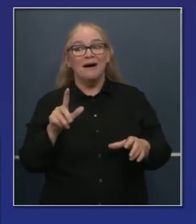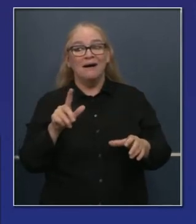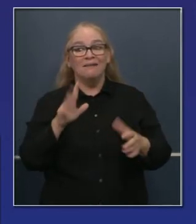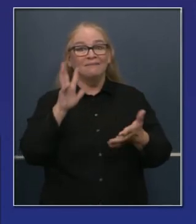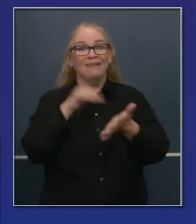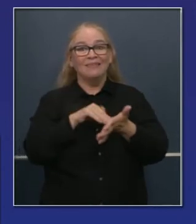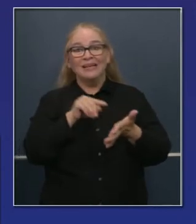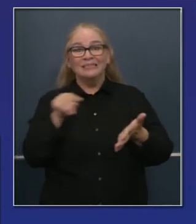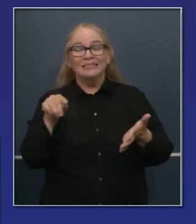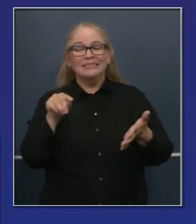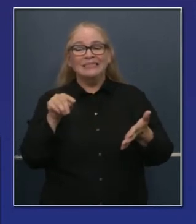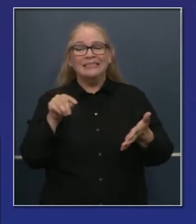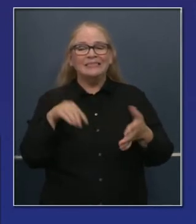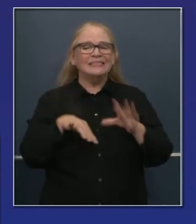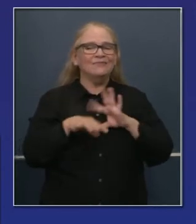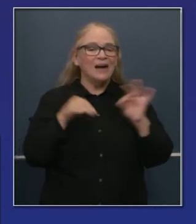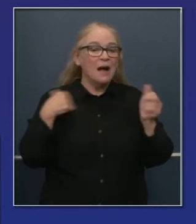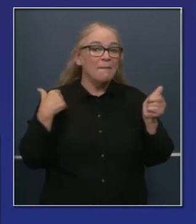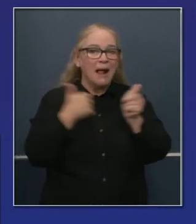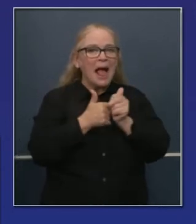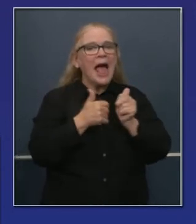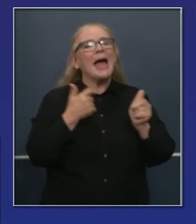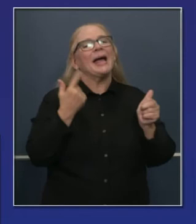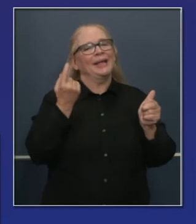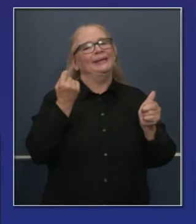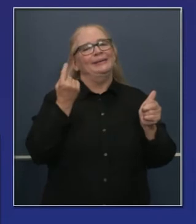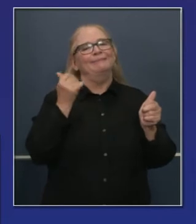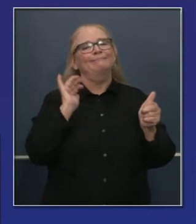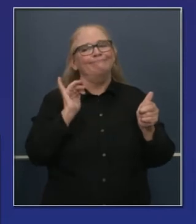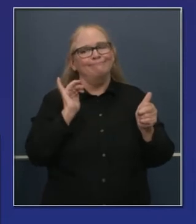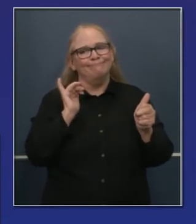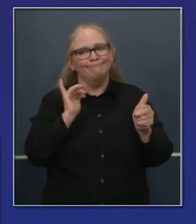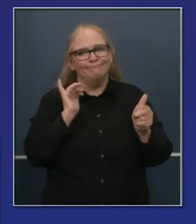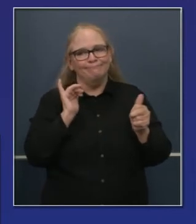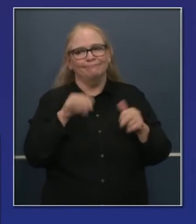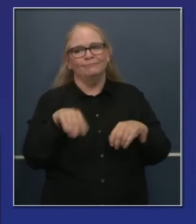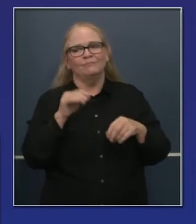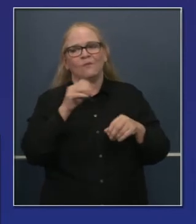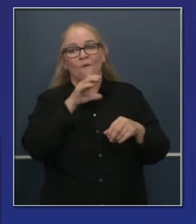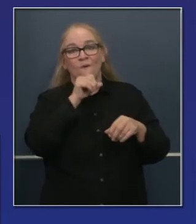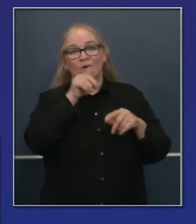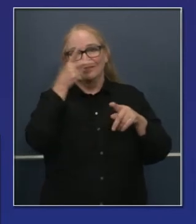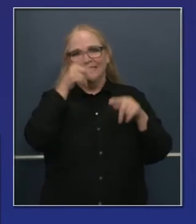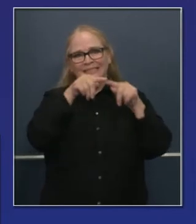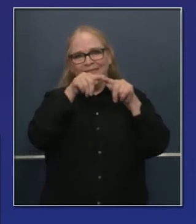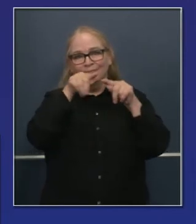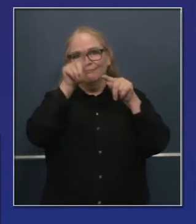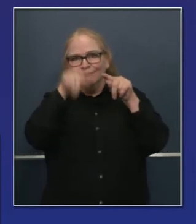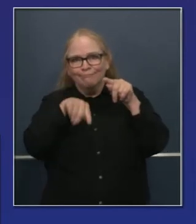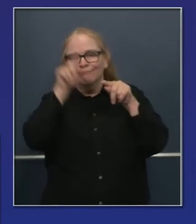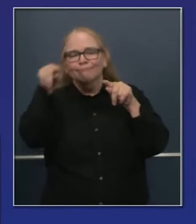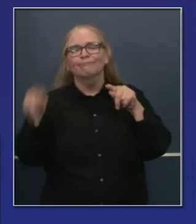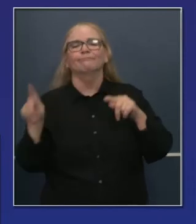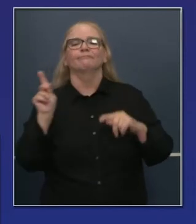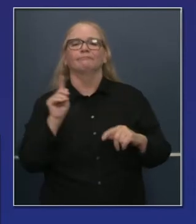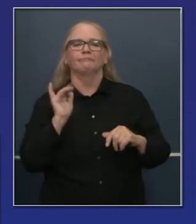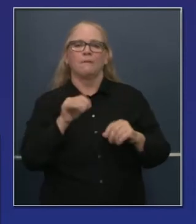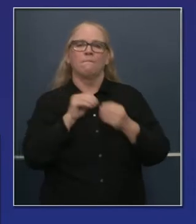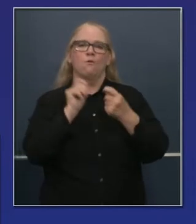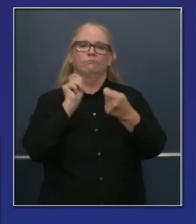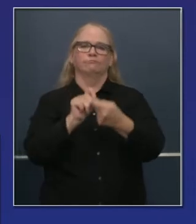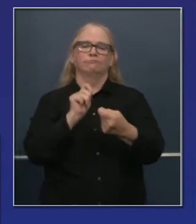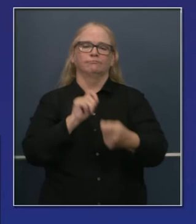estábamos un poco mejor de lo que pensábamos y por lo como afectó ahí la baja pero en resumidas cuentas todo esto se está